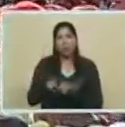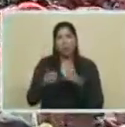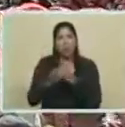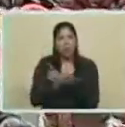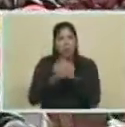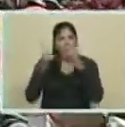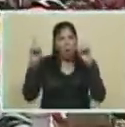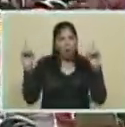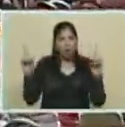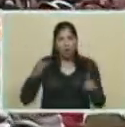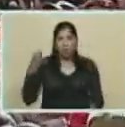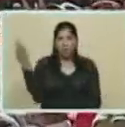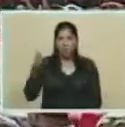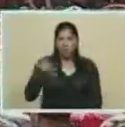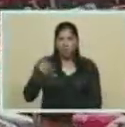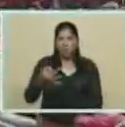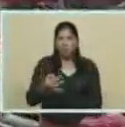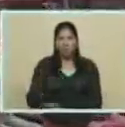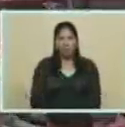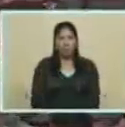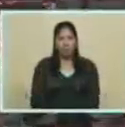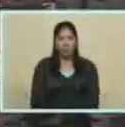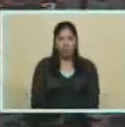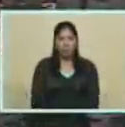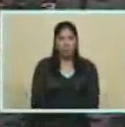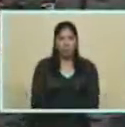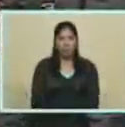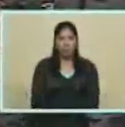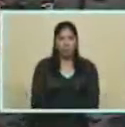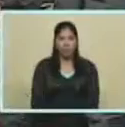democracia verdadera, popular, protagónica.